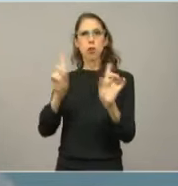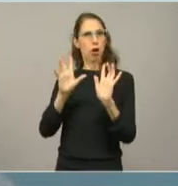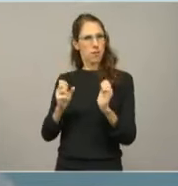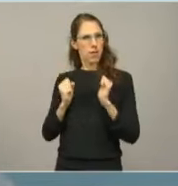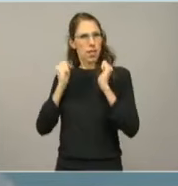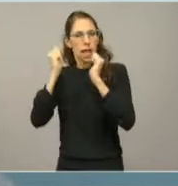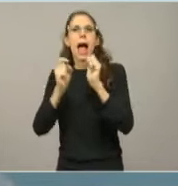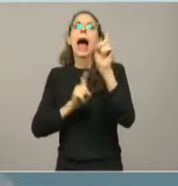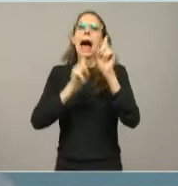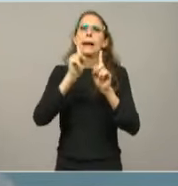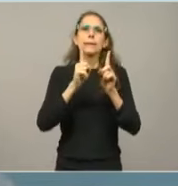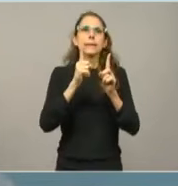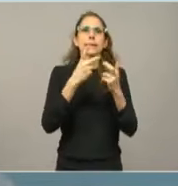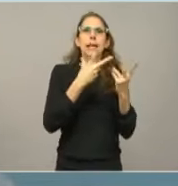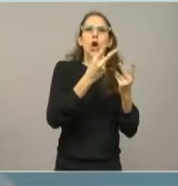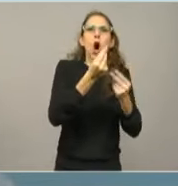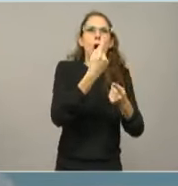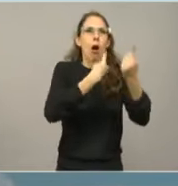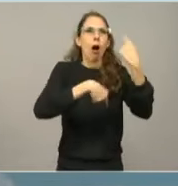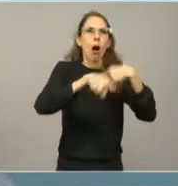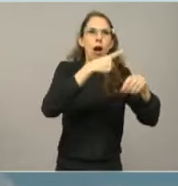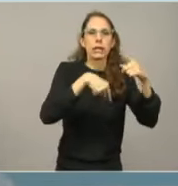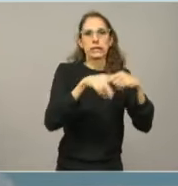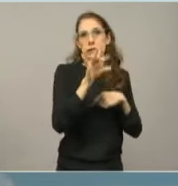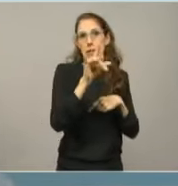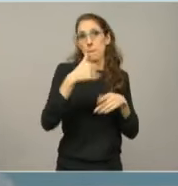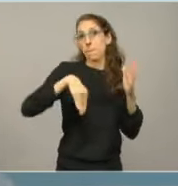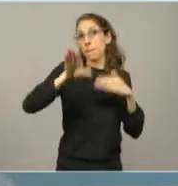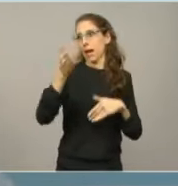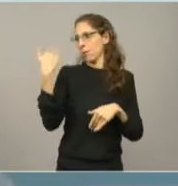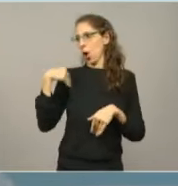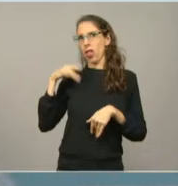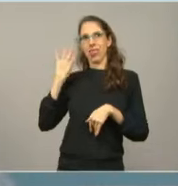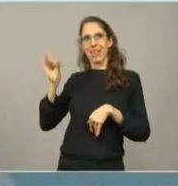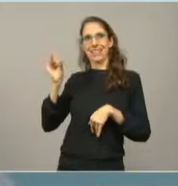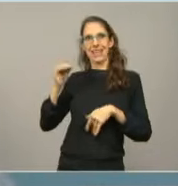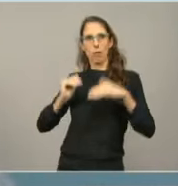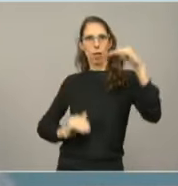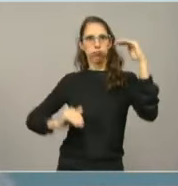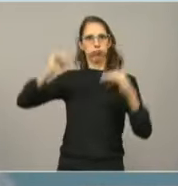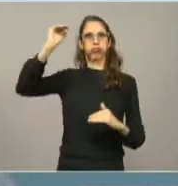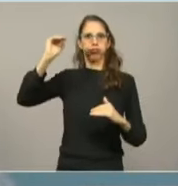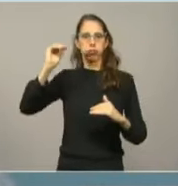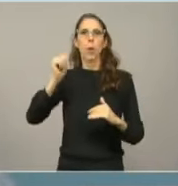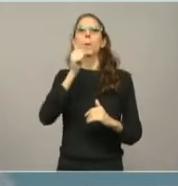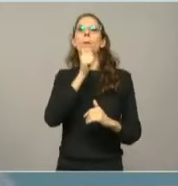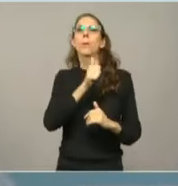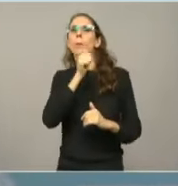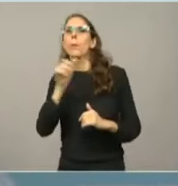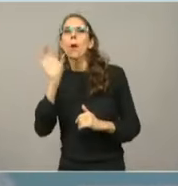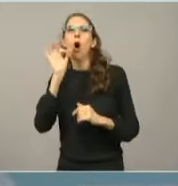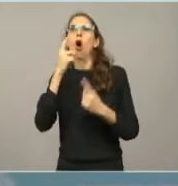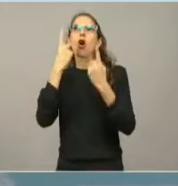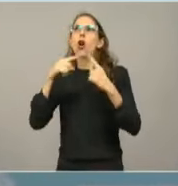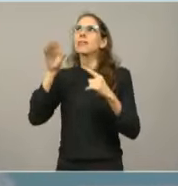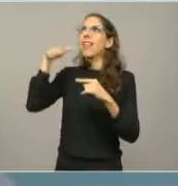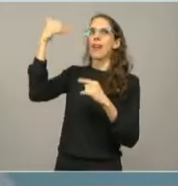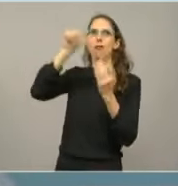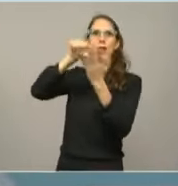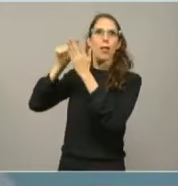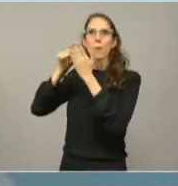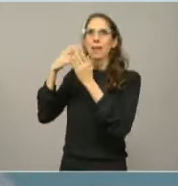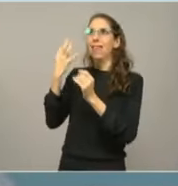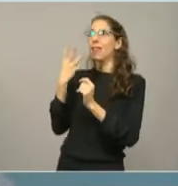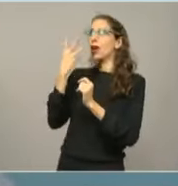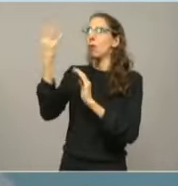procesos de compra especialmente luego de la evaluación porque procesos medicamentos especialmente prótesis importadas eh No